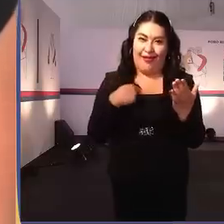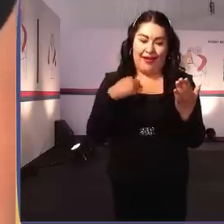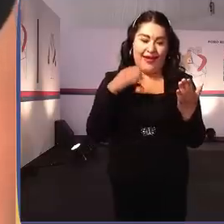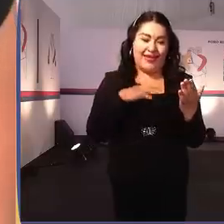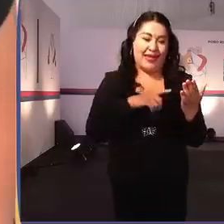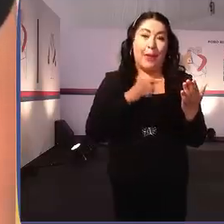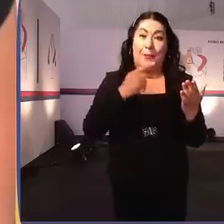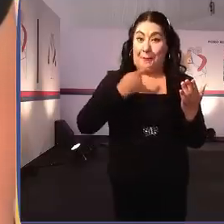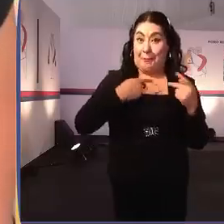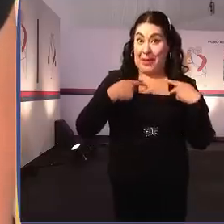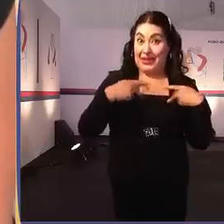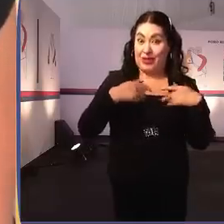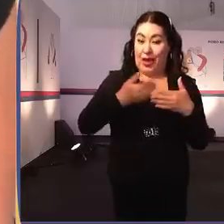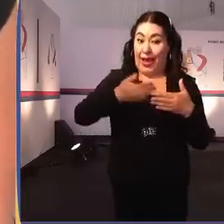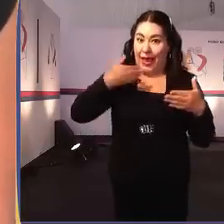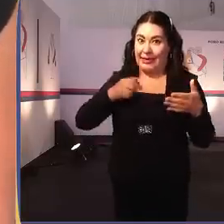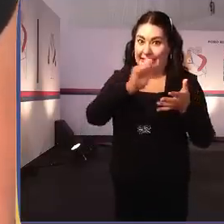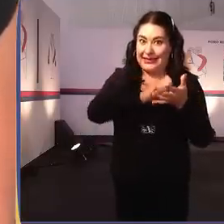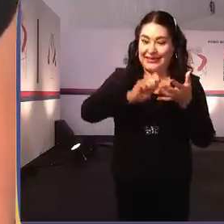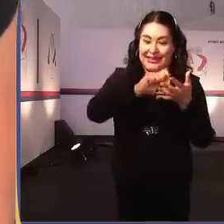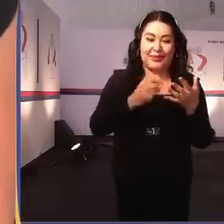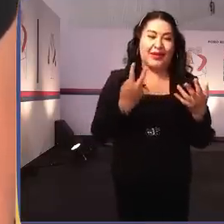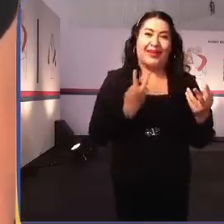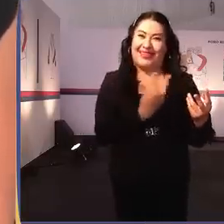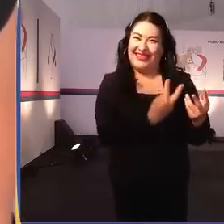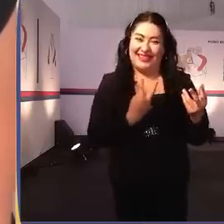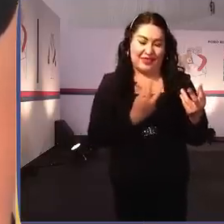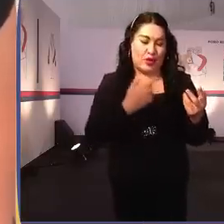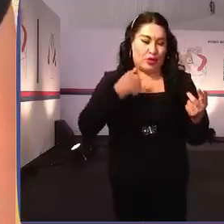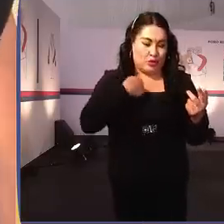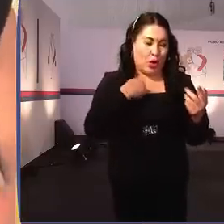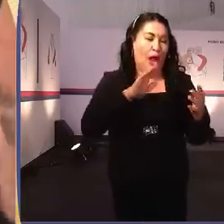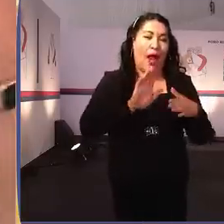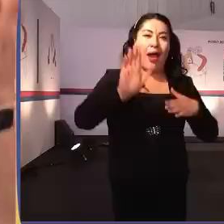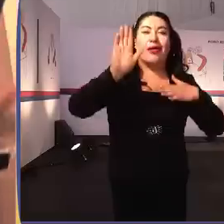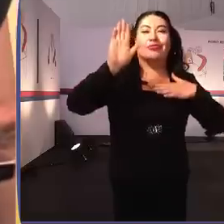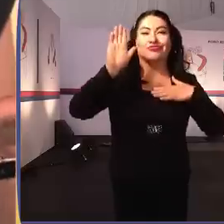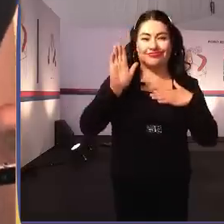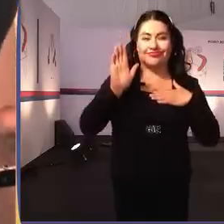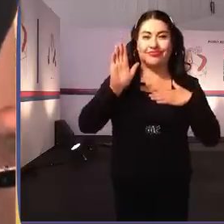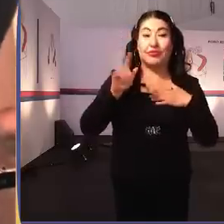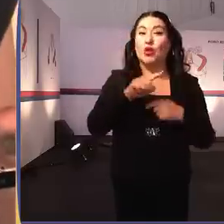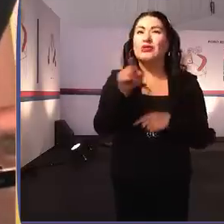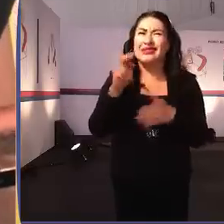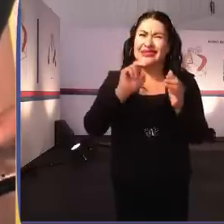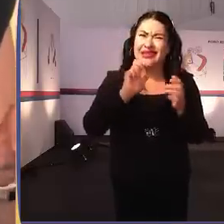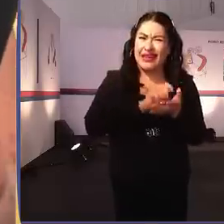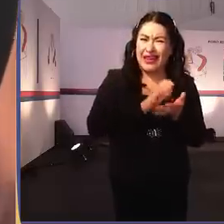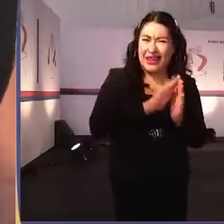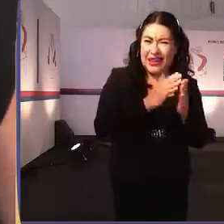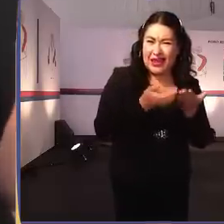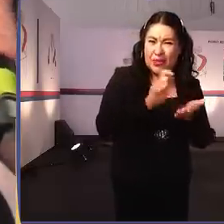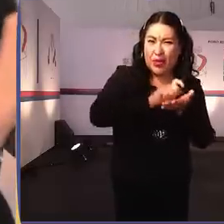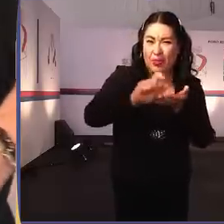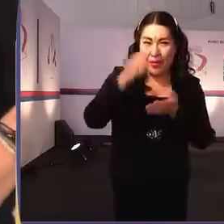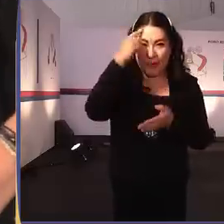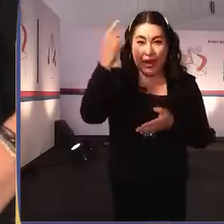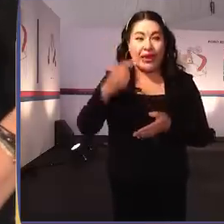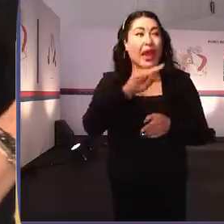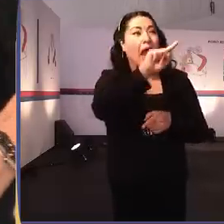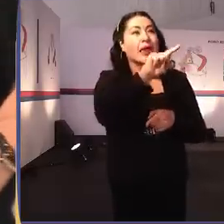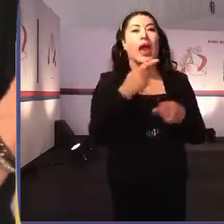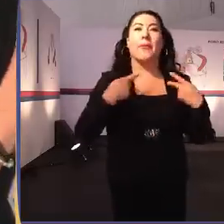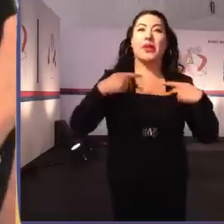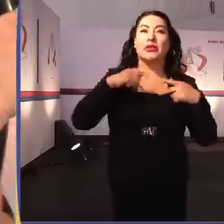su amigo el escritor o amiga. Entonces, si compran un libro, no es para que les firmen un autógrafo o se tomen la autofoto,